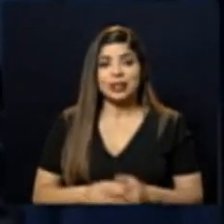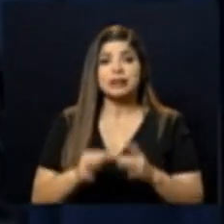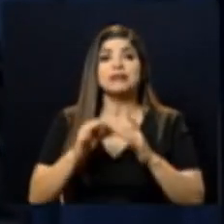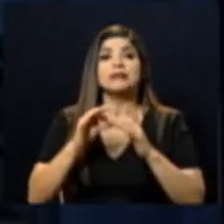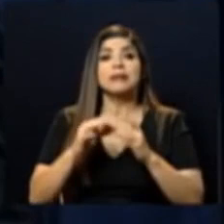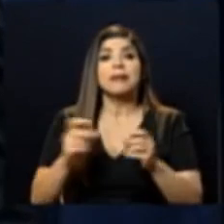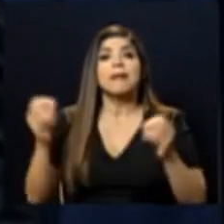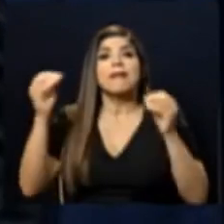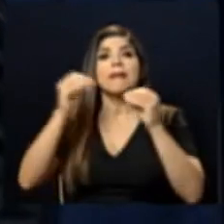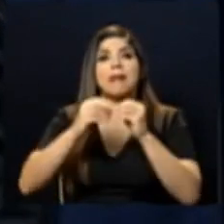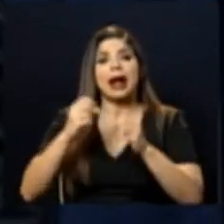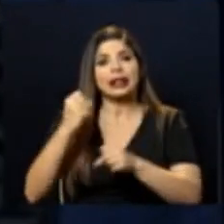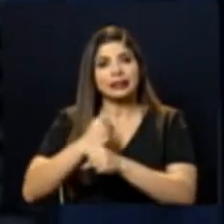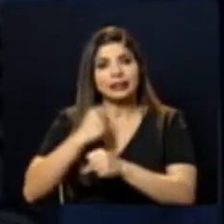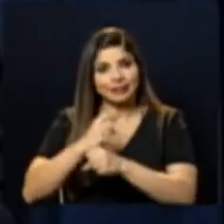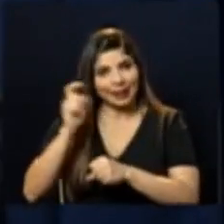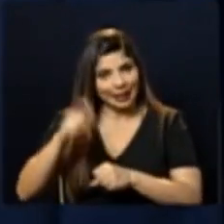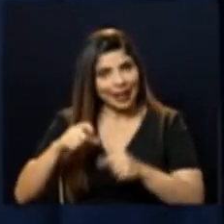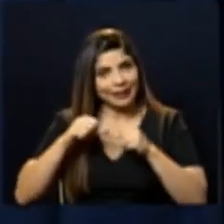debemos seguir haciendo.